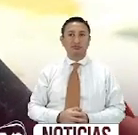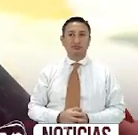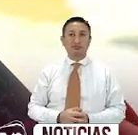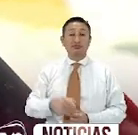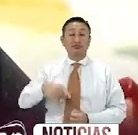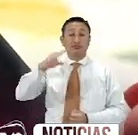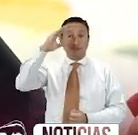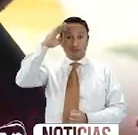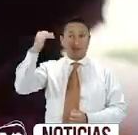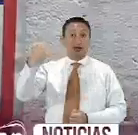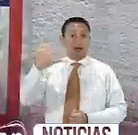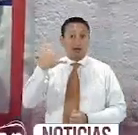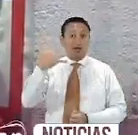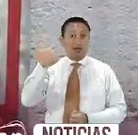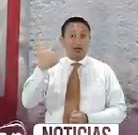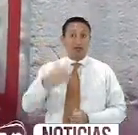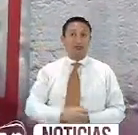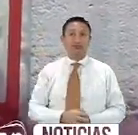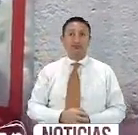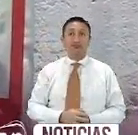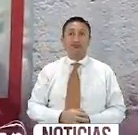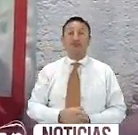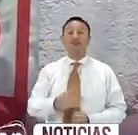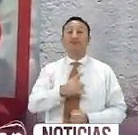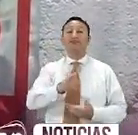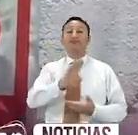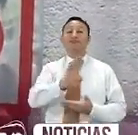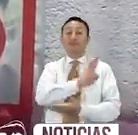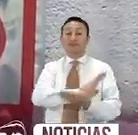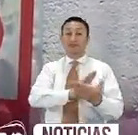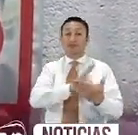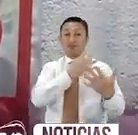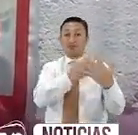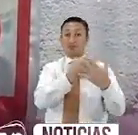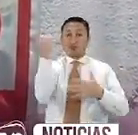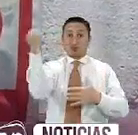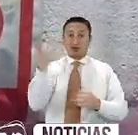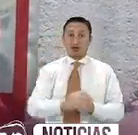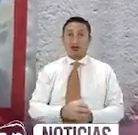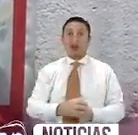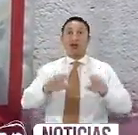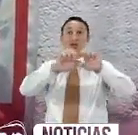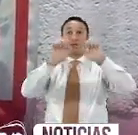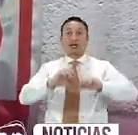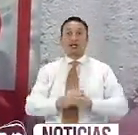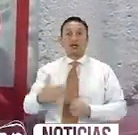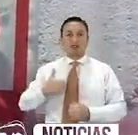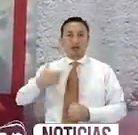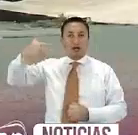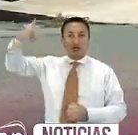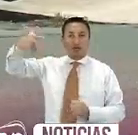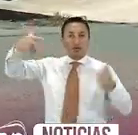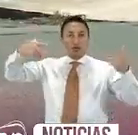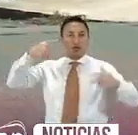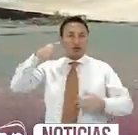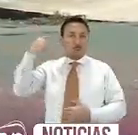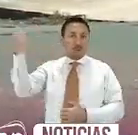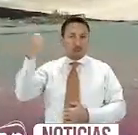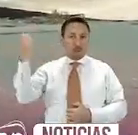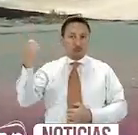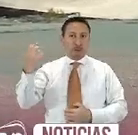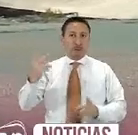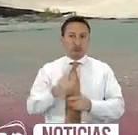guardia, su teléfono celular. En Carcelera Industrial, muchas de las empresas han decidido colocar cámaras, alarmas ante la ola de